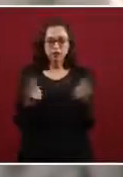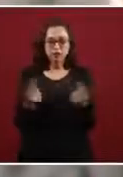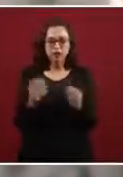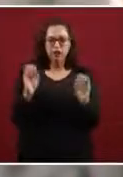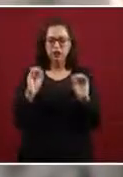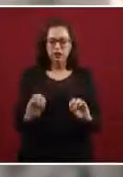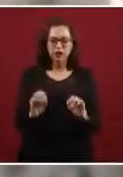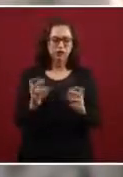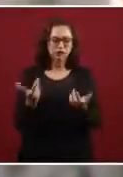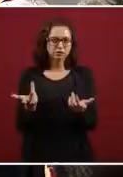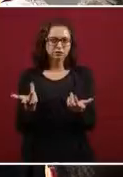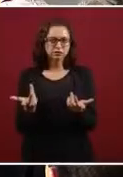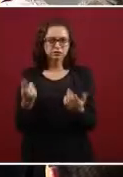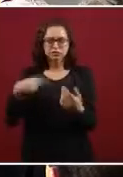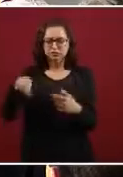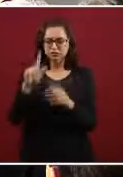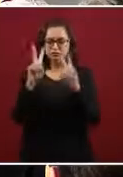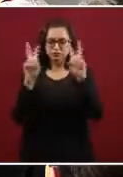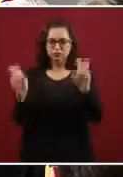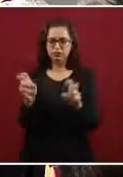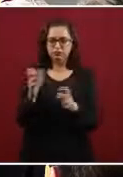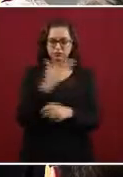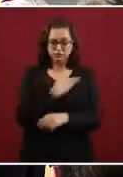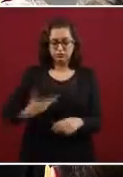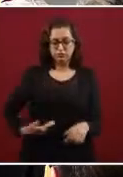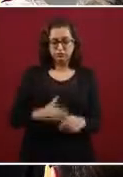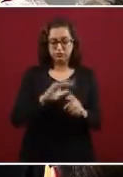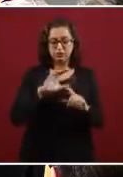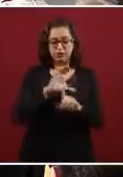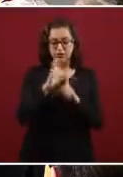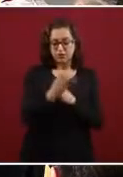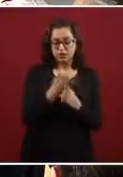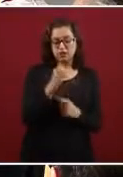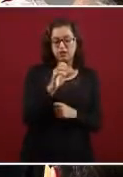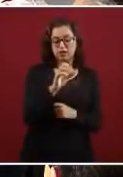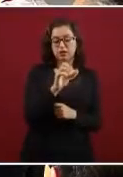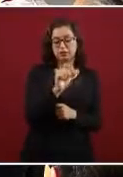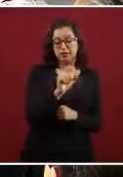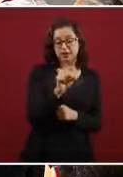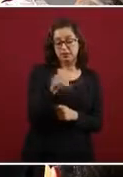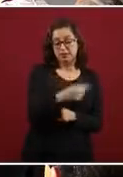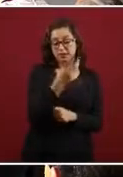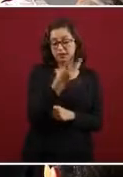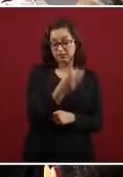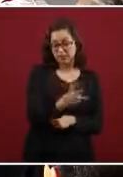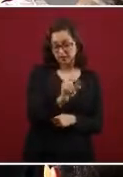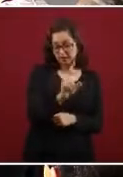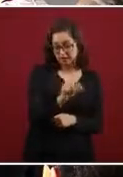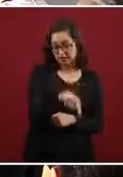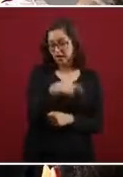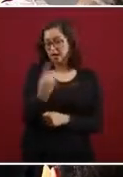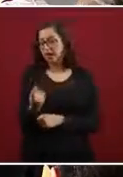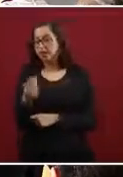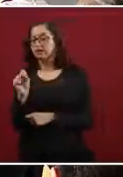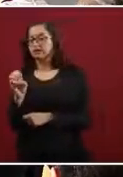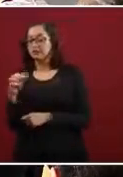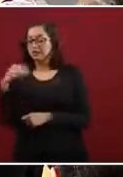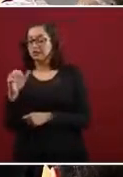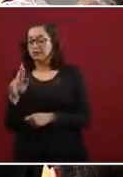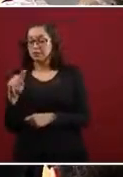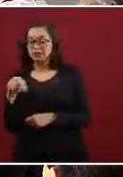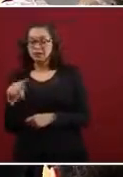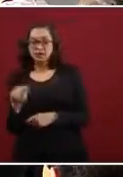Oficina de la Agenda 2030 de la Presidencia, de la Semarnat, los organismos que son de su administración? Muchas gracias.